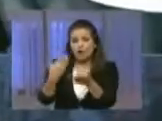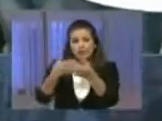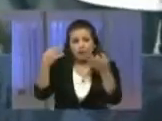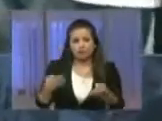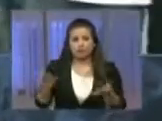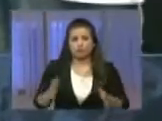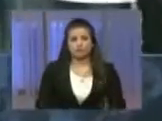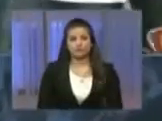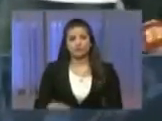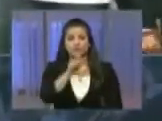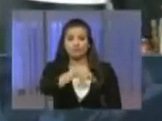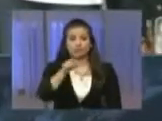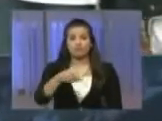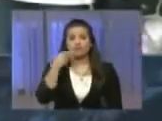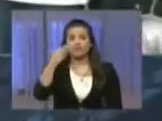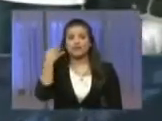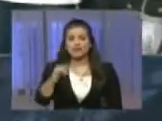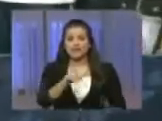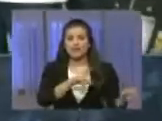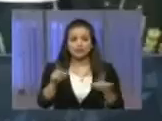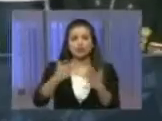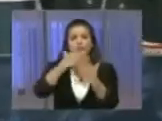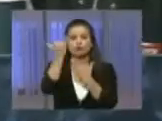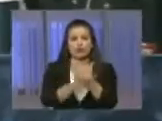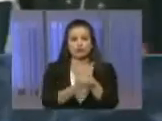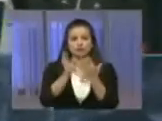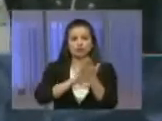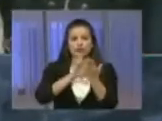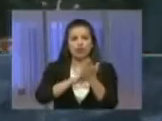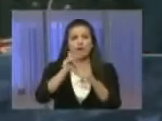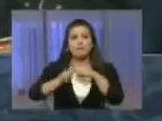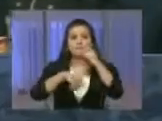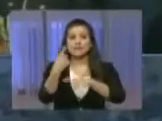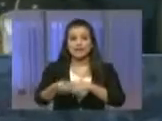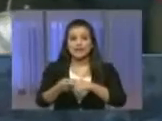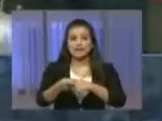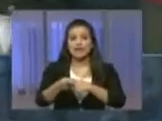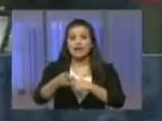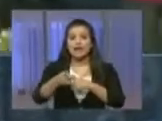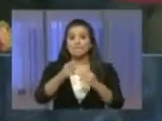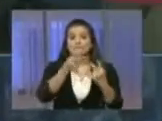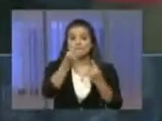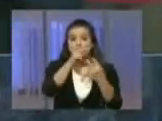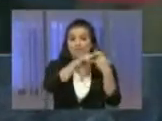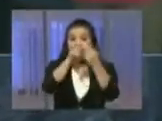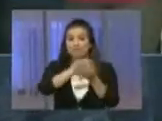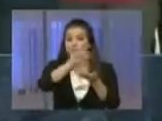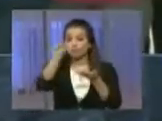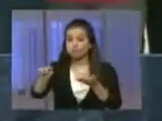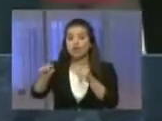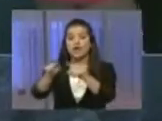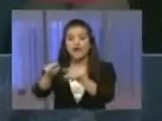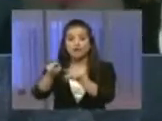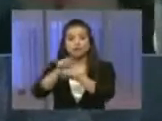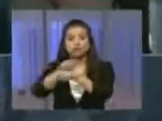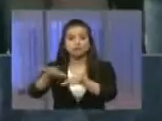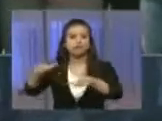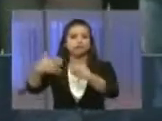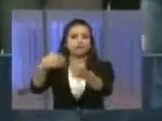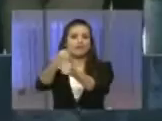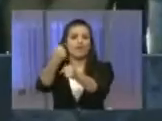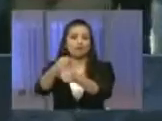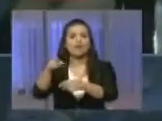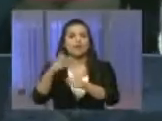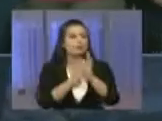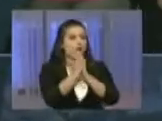estos jóvenes Ya tienen sus proyectos productivos mañana van a recibir sus créditos para producir y ellos mismos se estimulan para